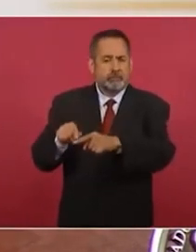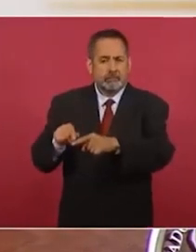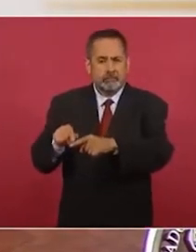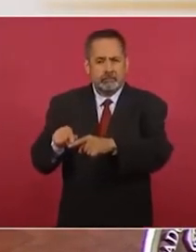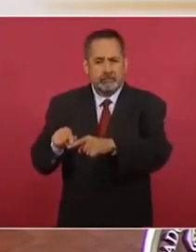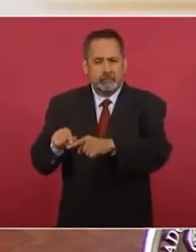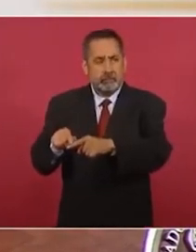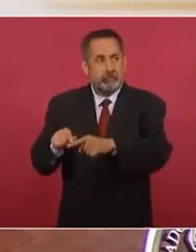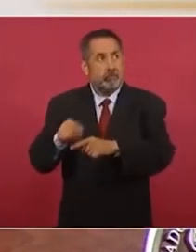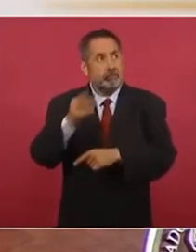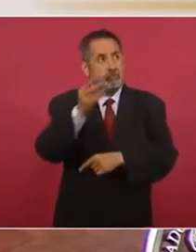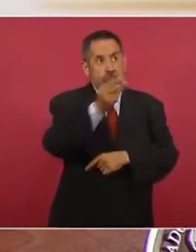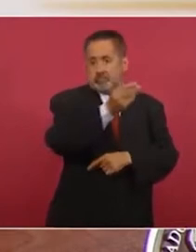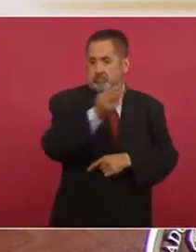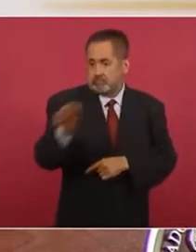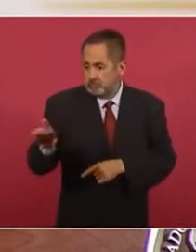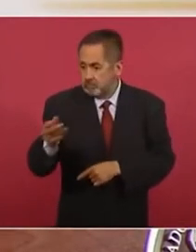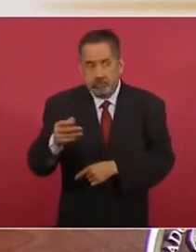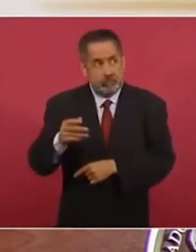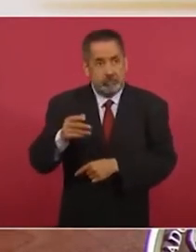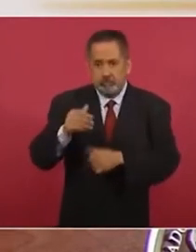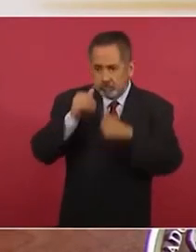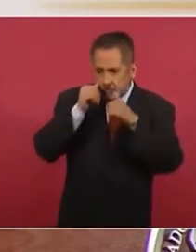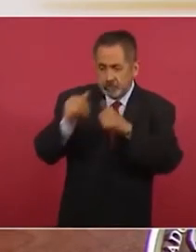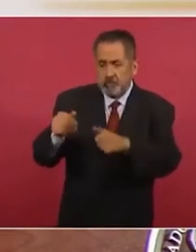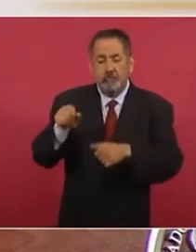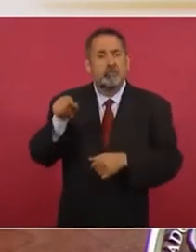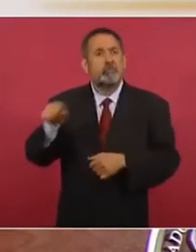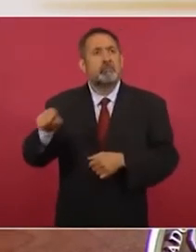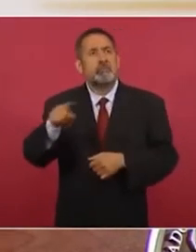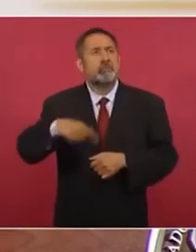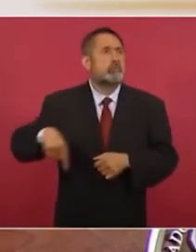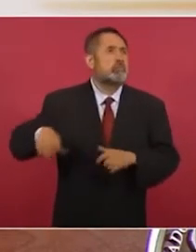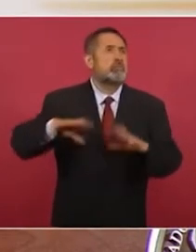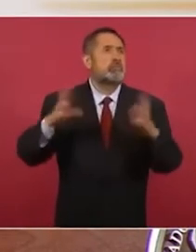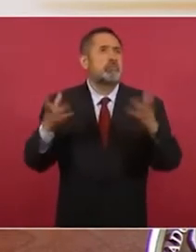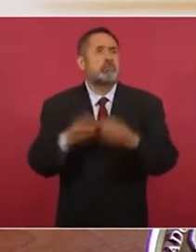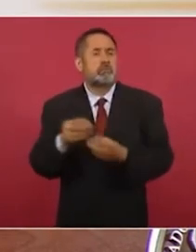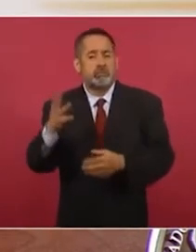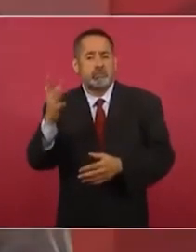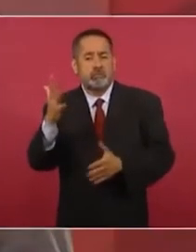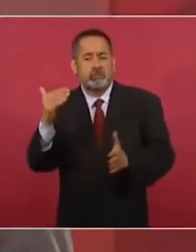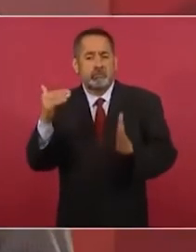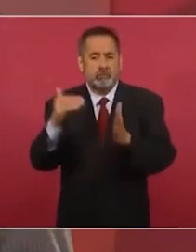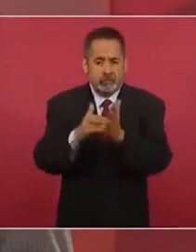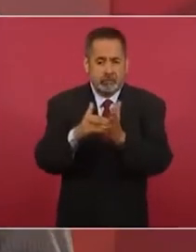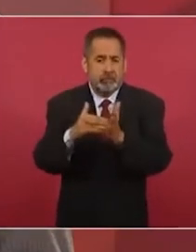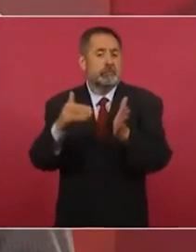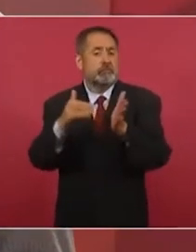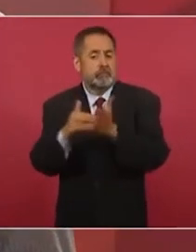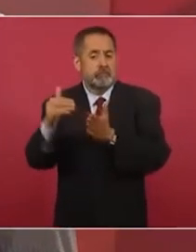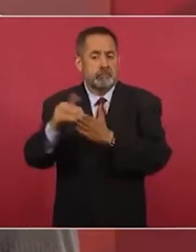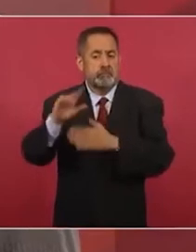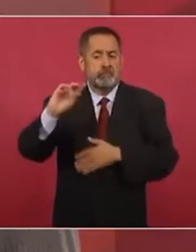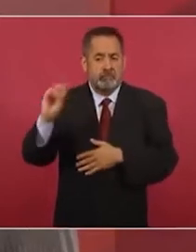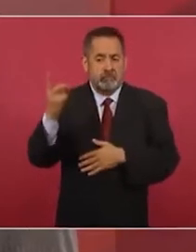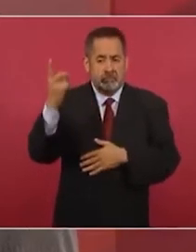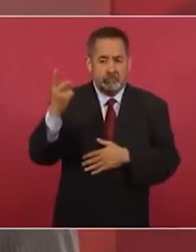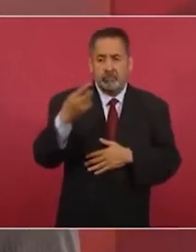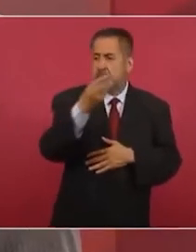están recibiendo más de 50 mil millones de dólares de